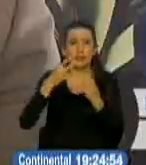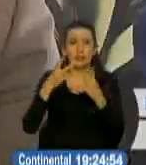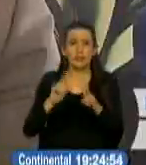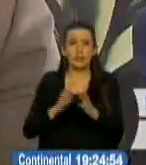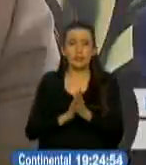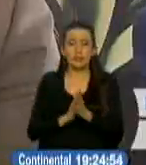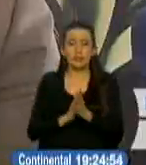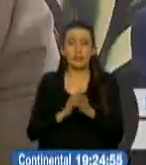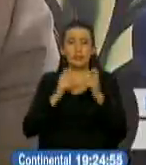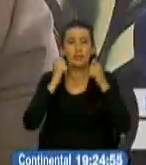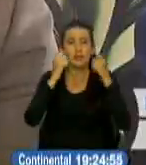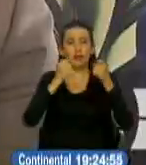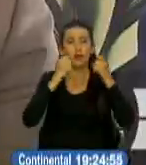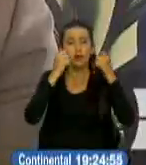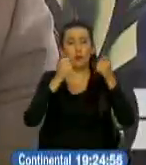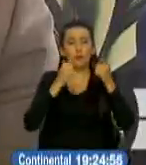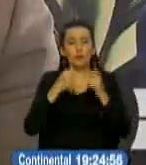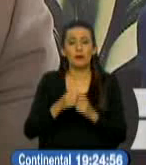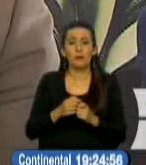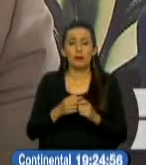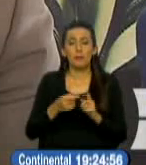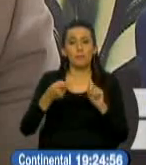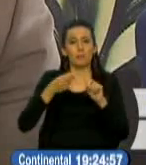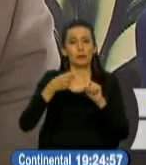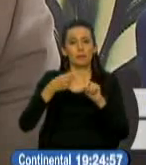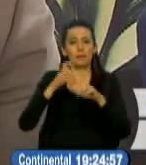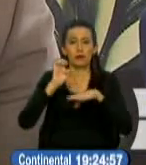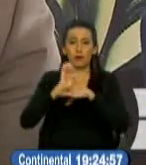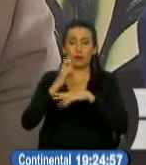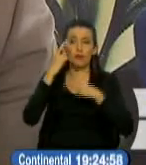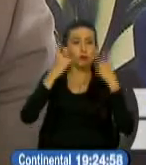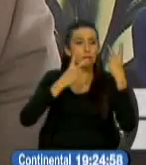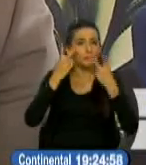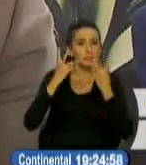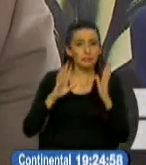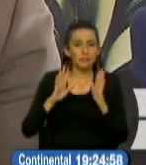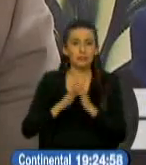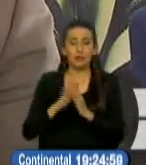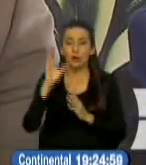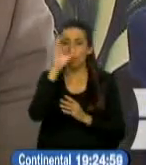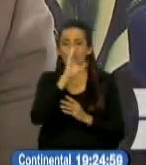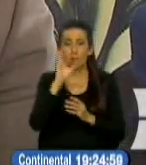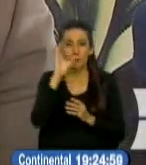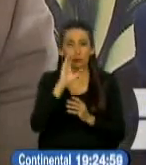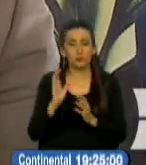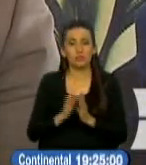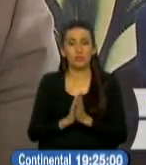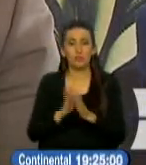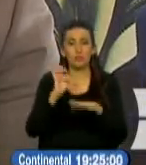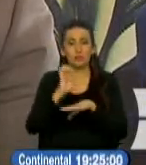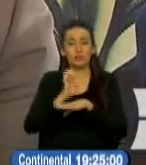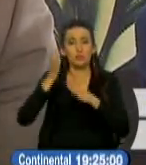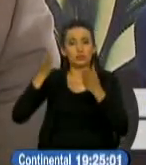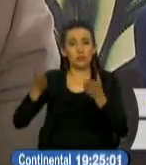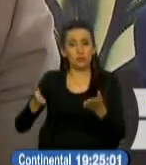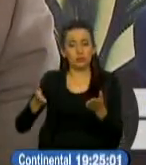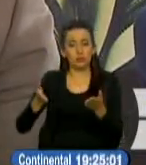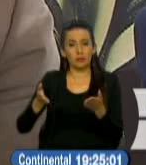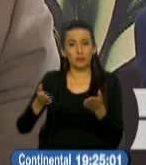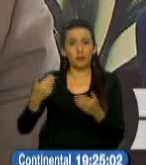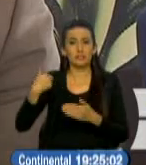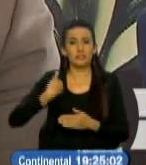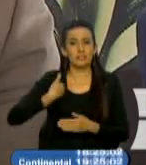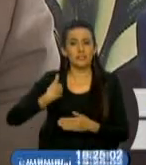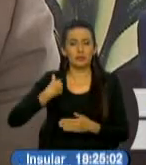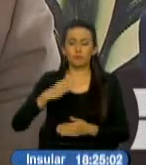Mediante nuestra campaña de Viaja Primero Ecuador, buscamos que los ecuatorianos justamente tengamos